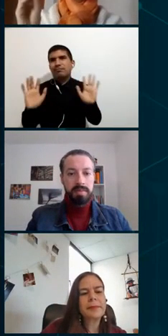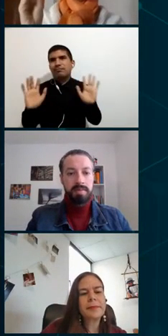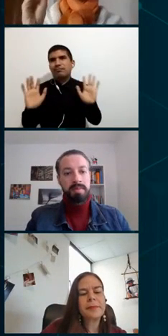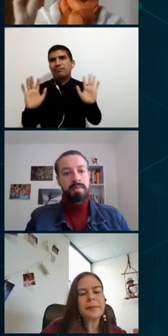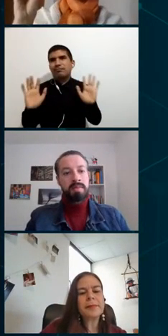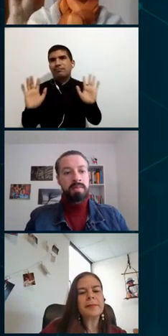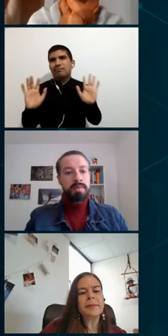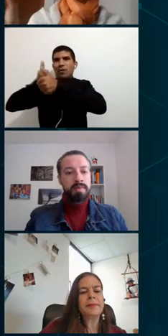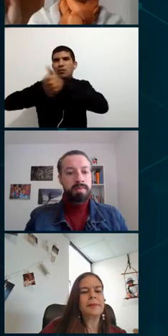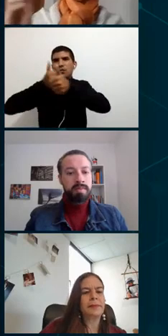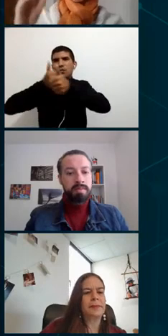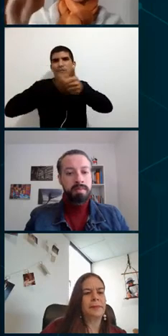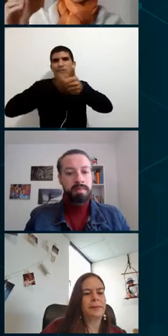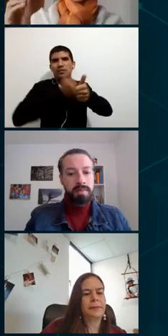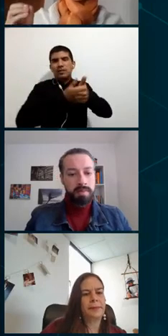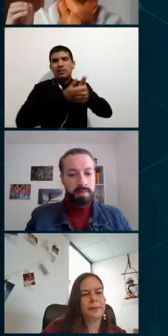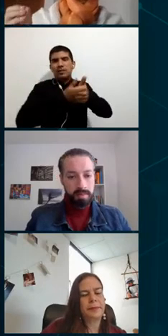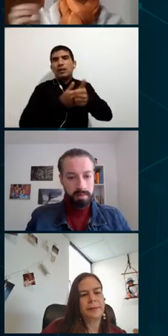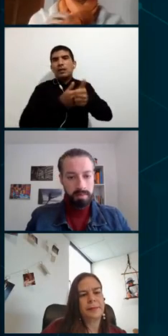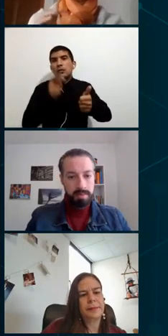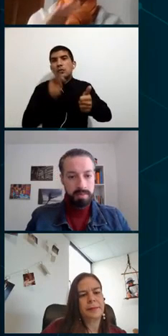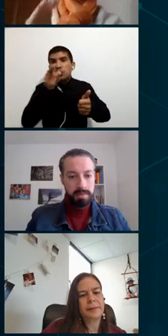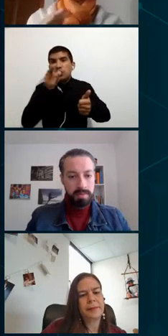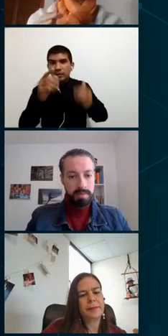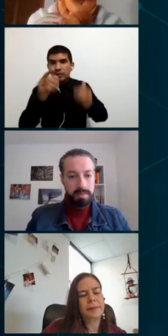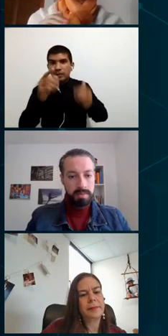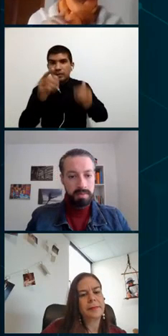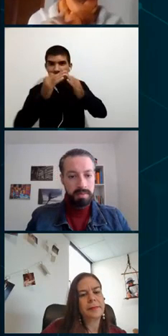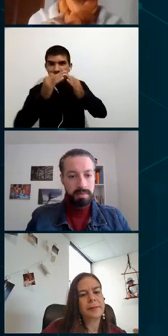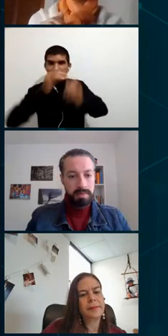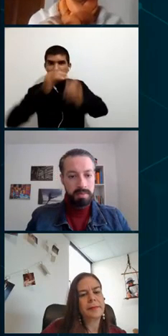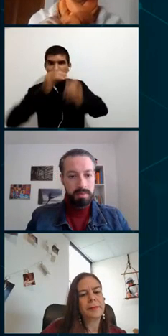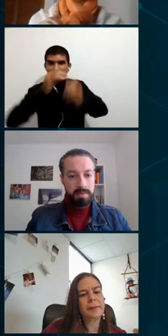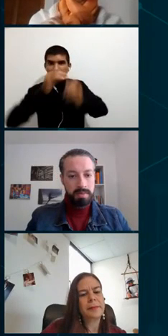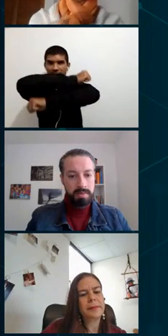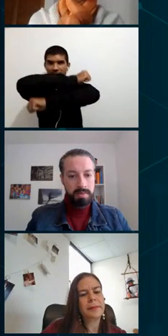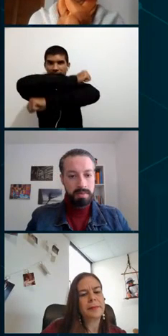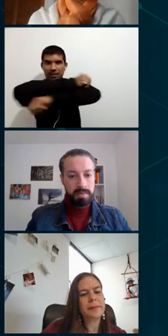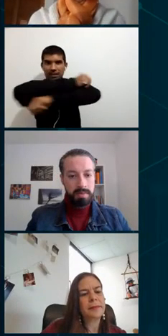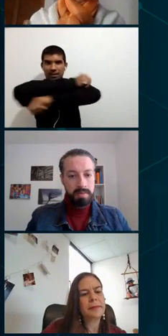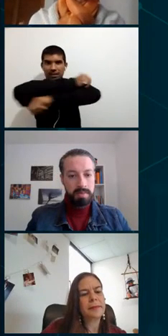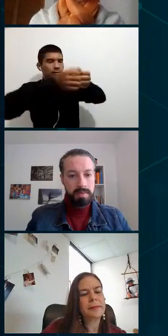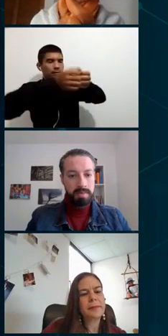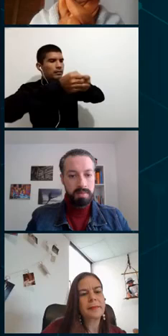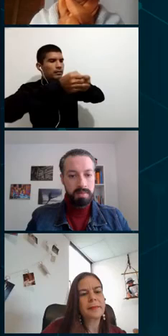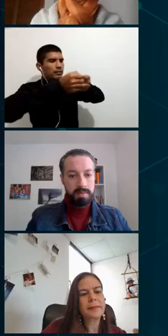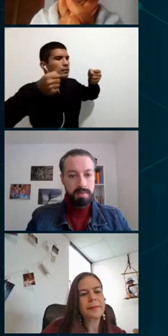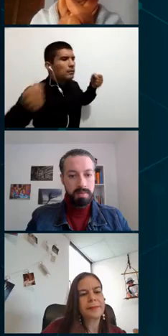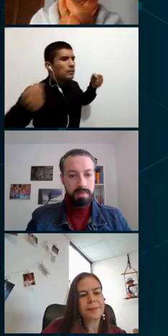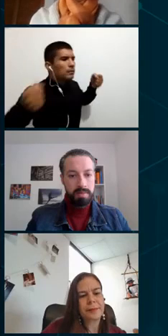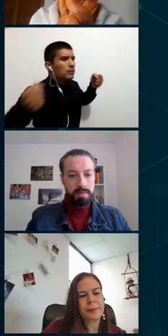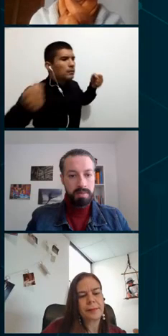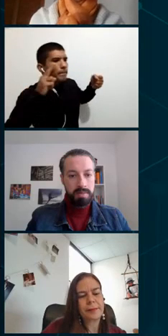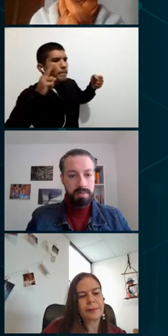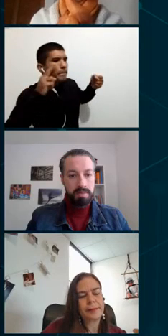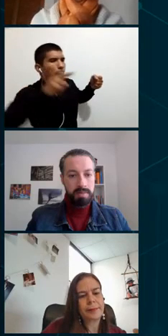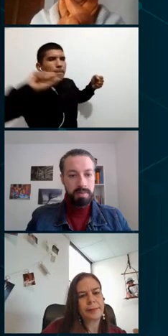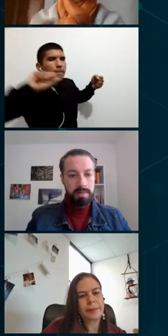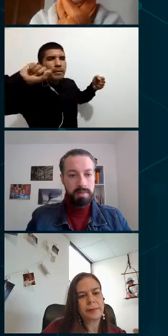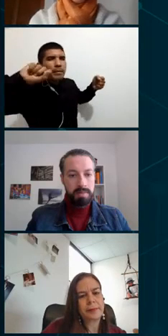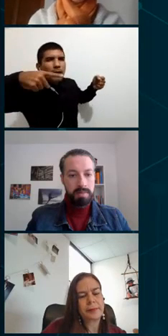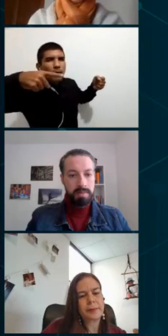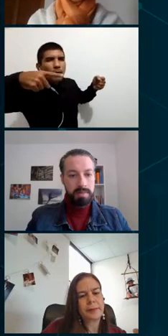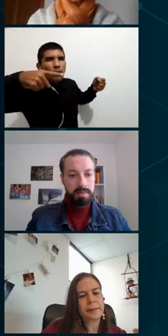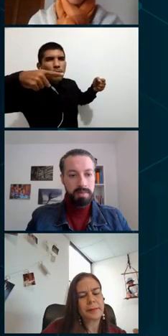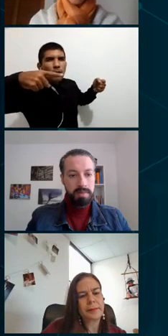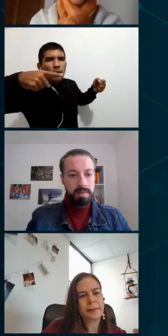ventana, y el superhéroe de infancia, podrían salir de acá, yo creo que es infinito, o sea, la cantidad de creaciones que podrían